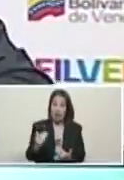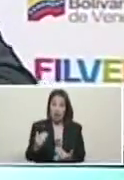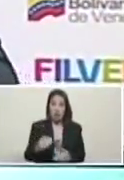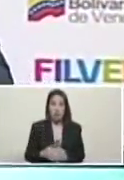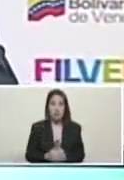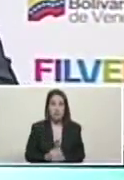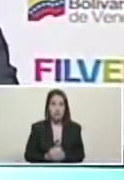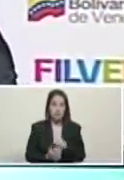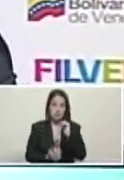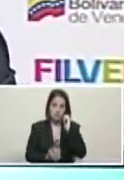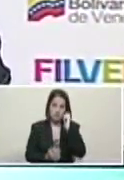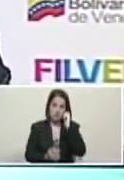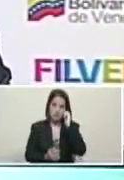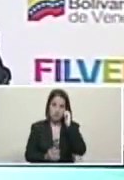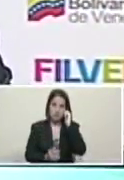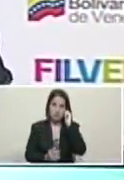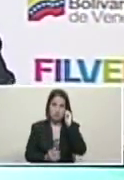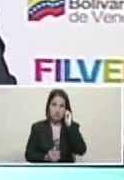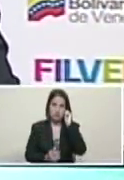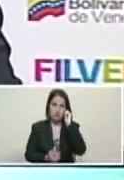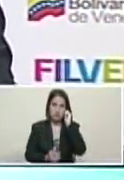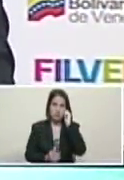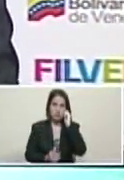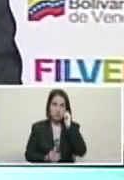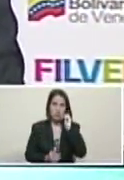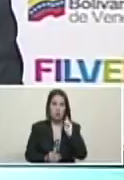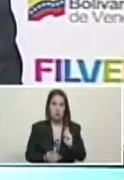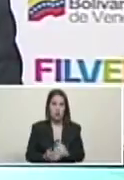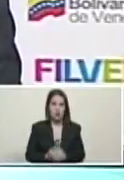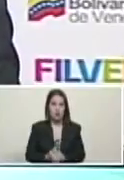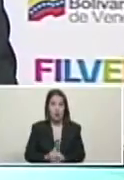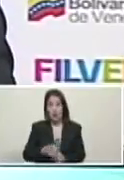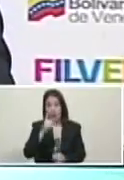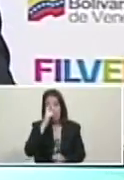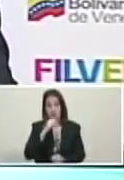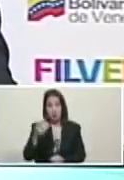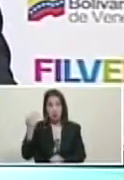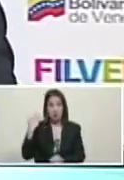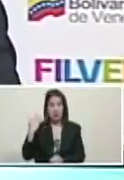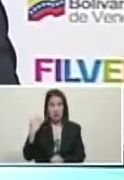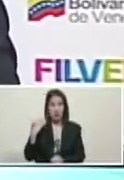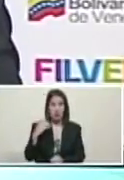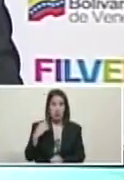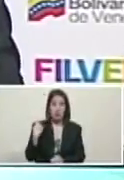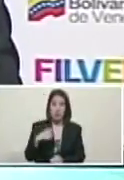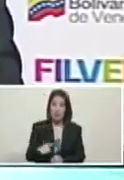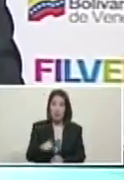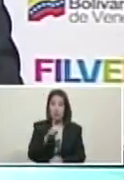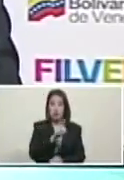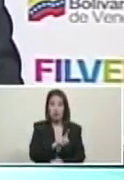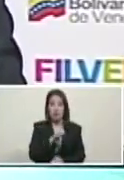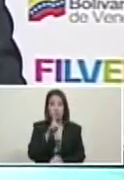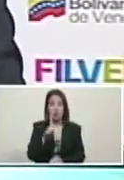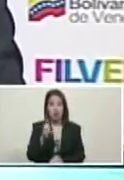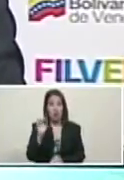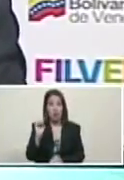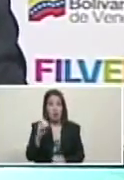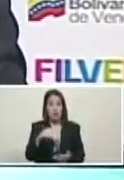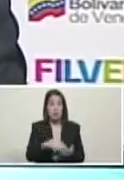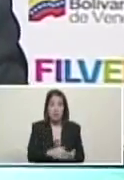desplazados. Con los migrantes. El año pasado recibimos 110.000 colombianos